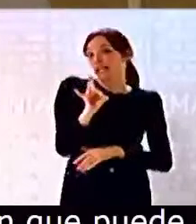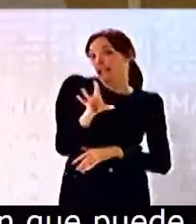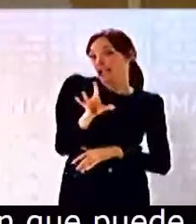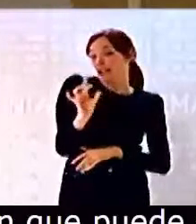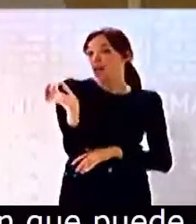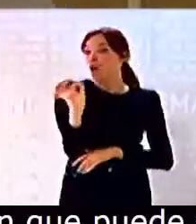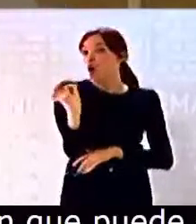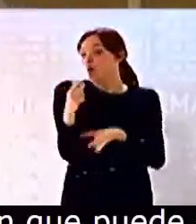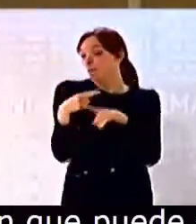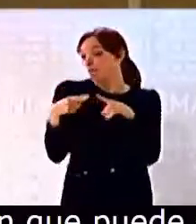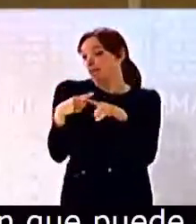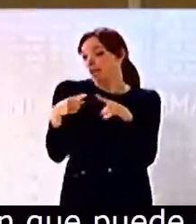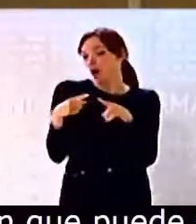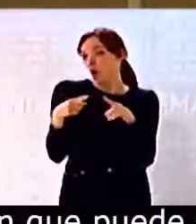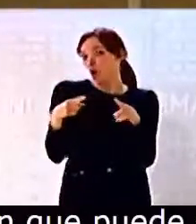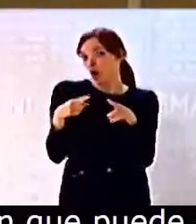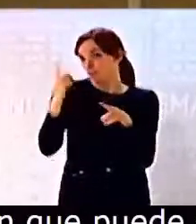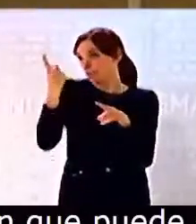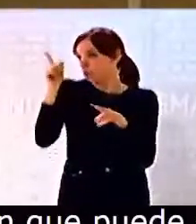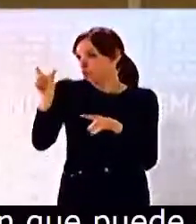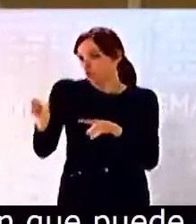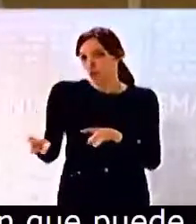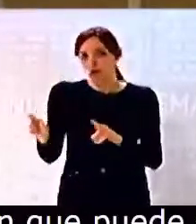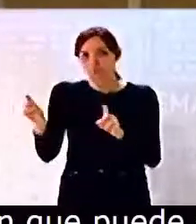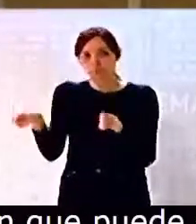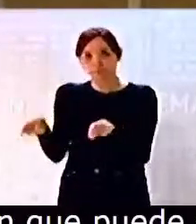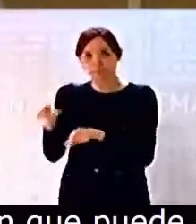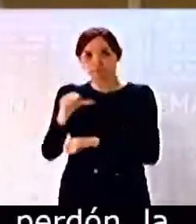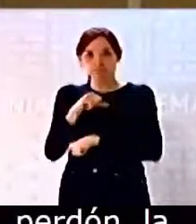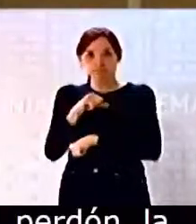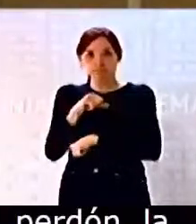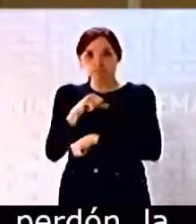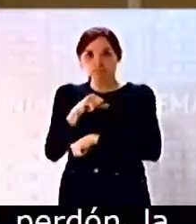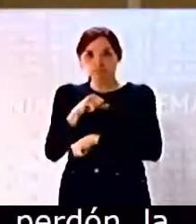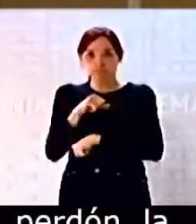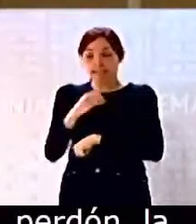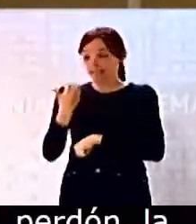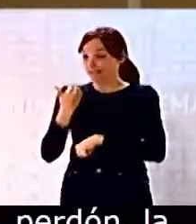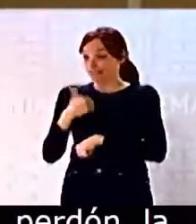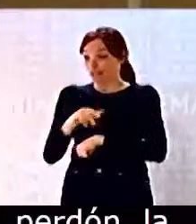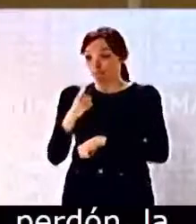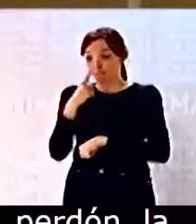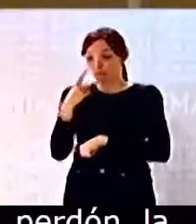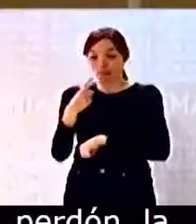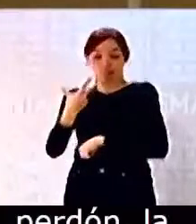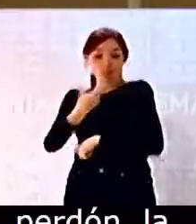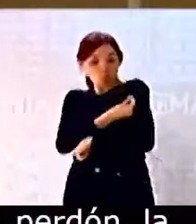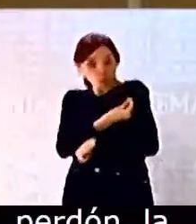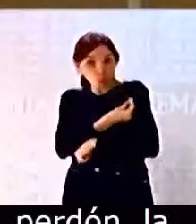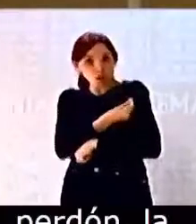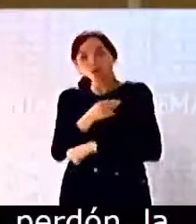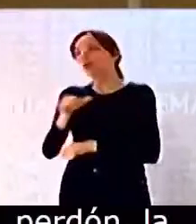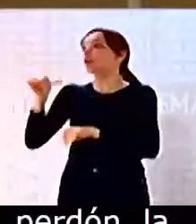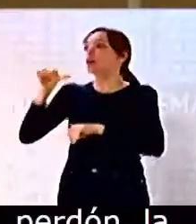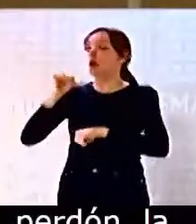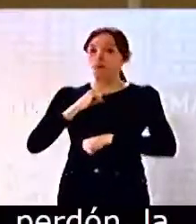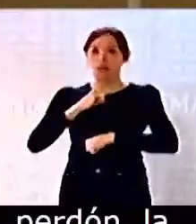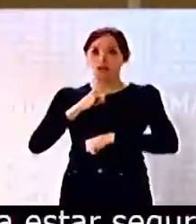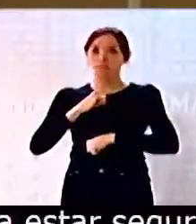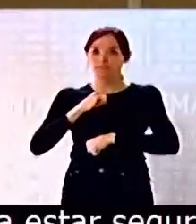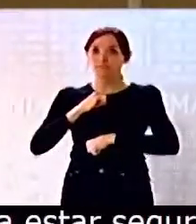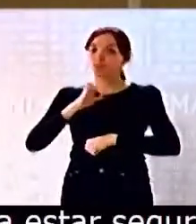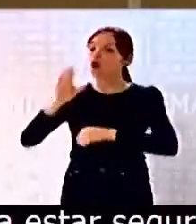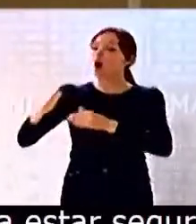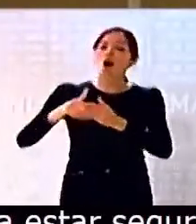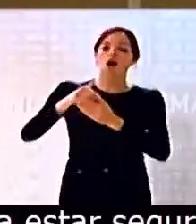estar la persona, una vez que ha recibido la dosis de vacuna, para estar seguro que no presenta